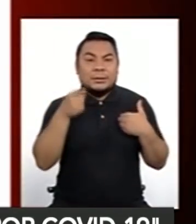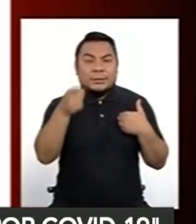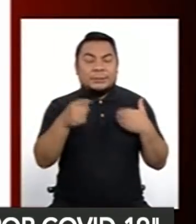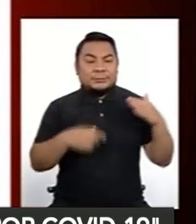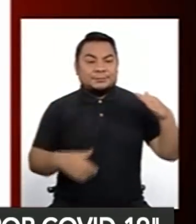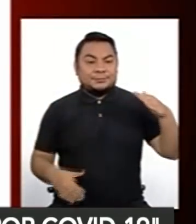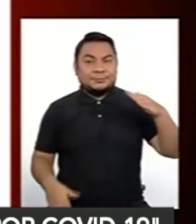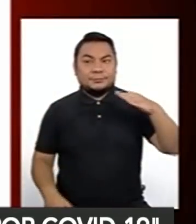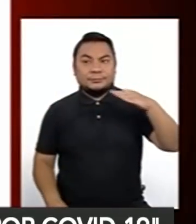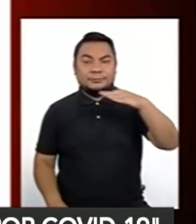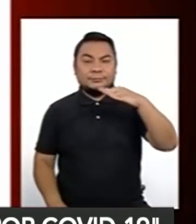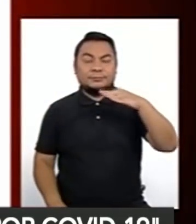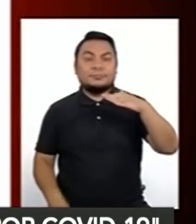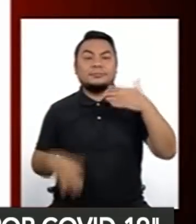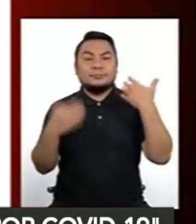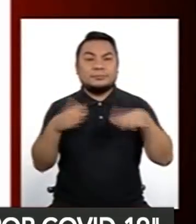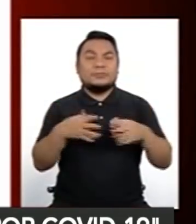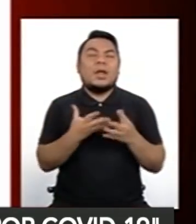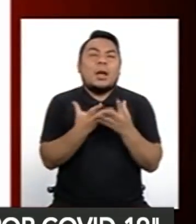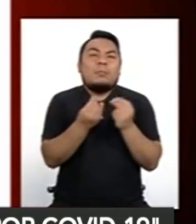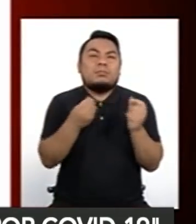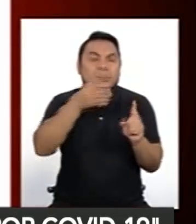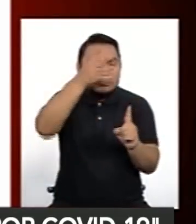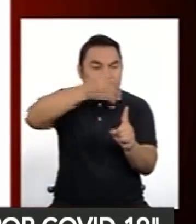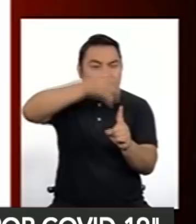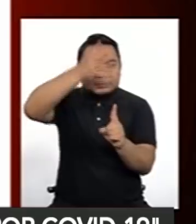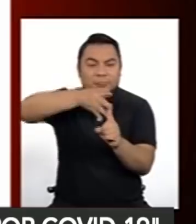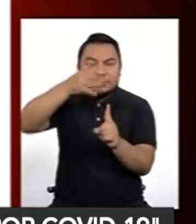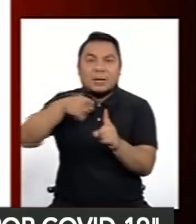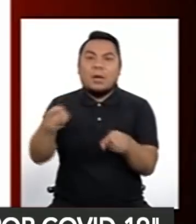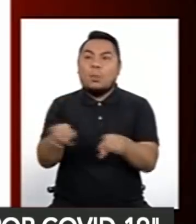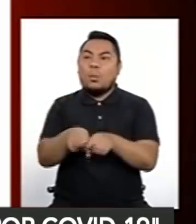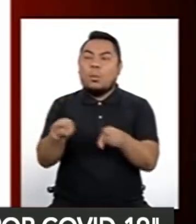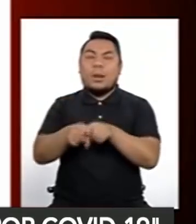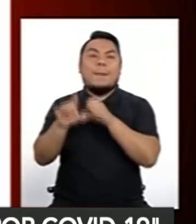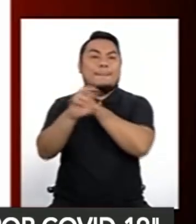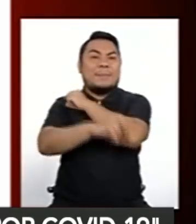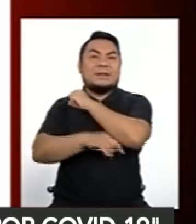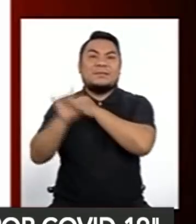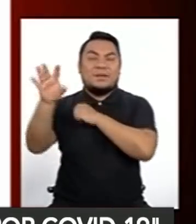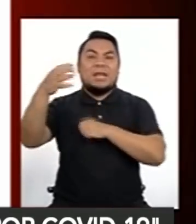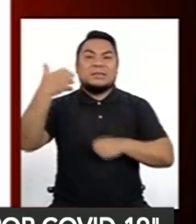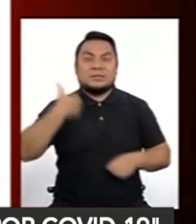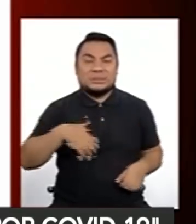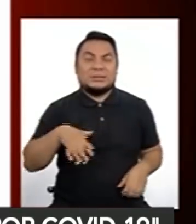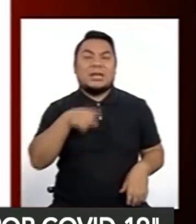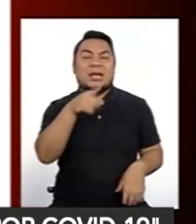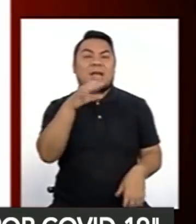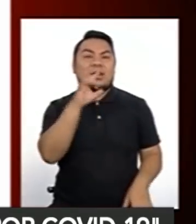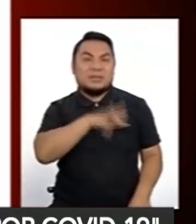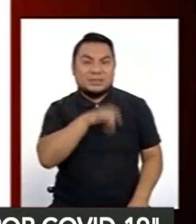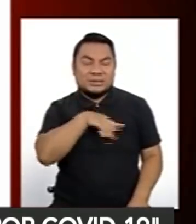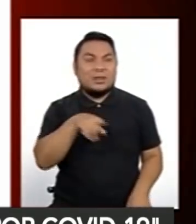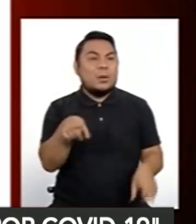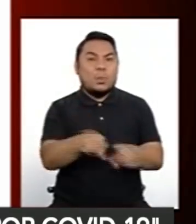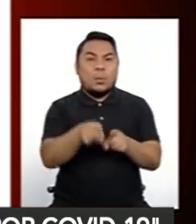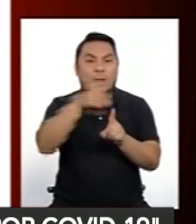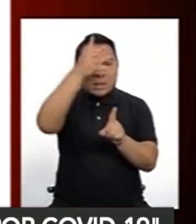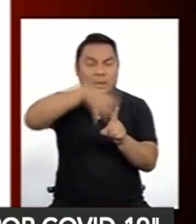tabla de cantidad de pruebas similar. Y al inicio de esta